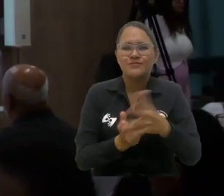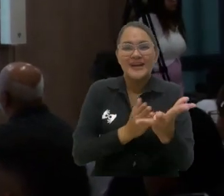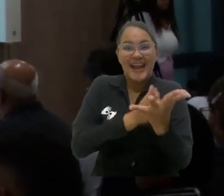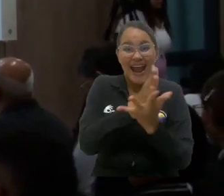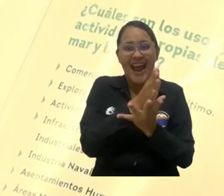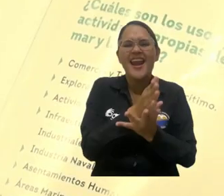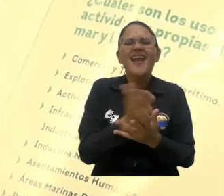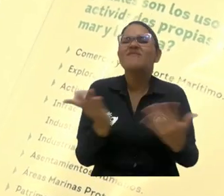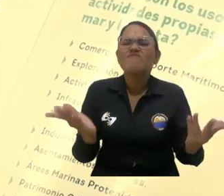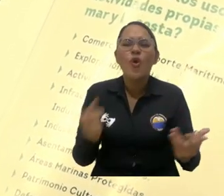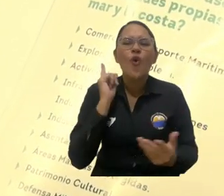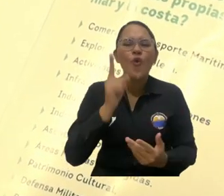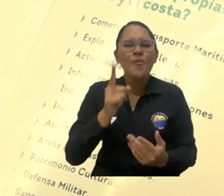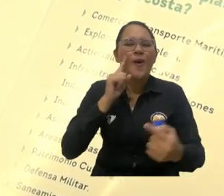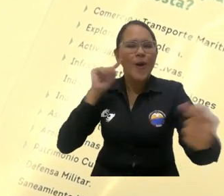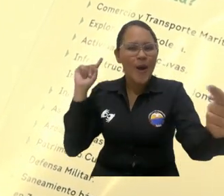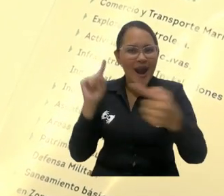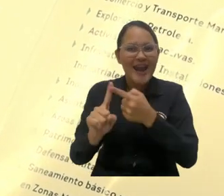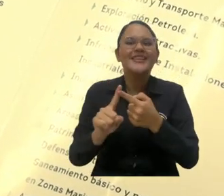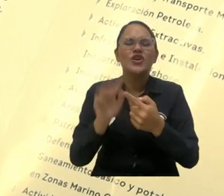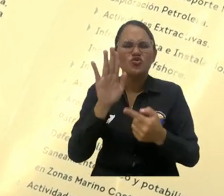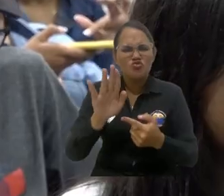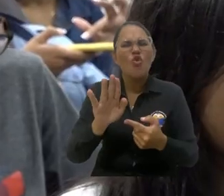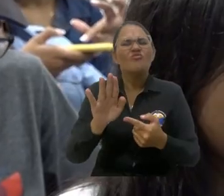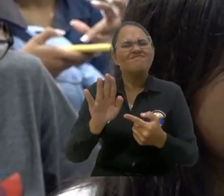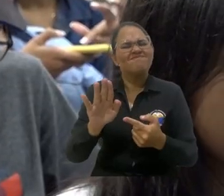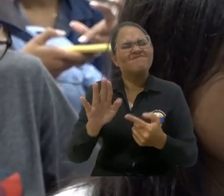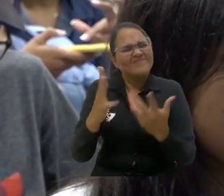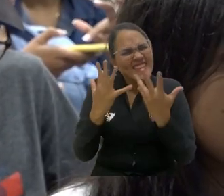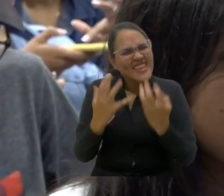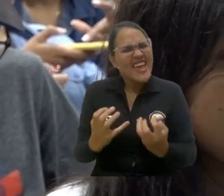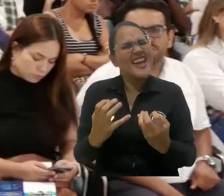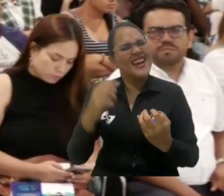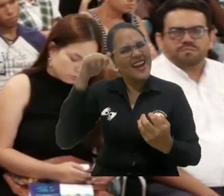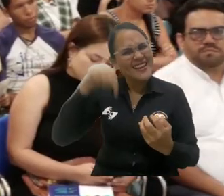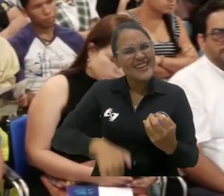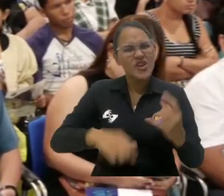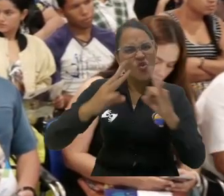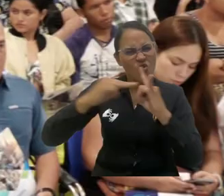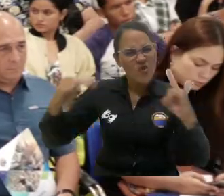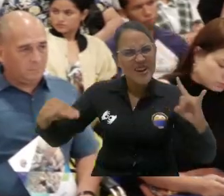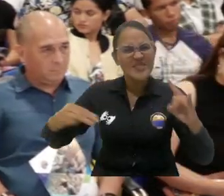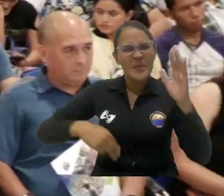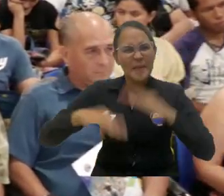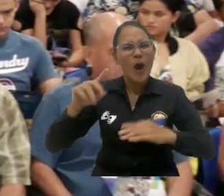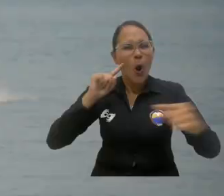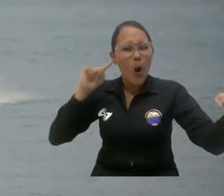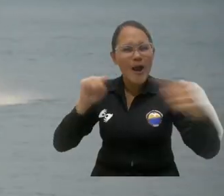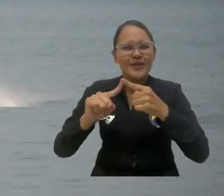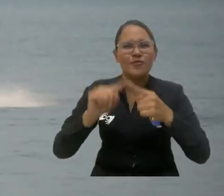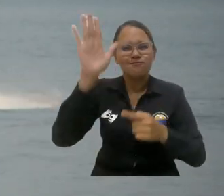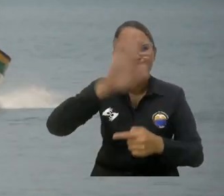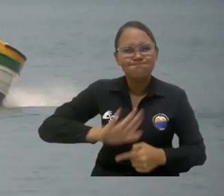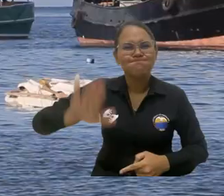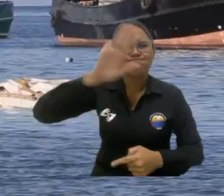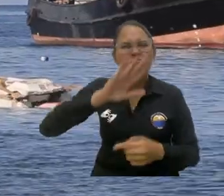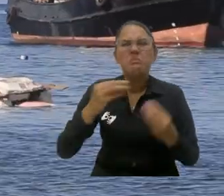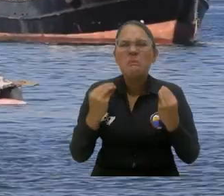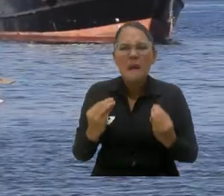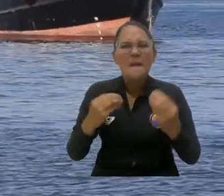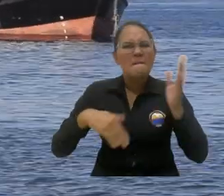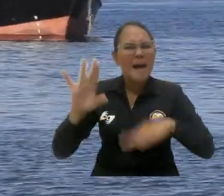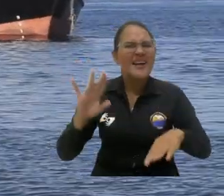de esta unidad académica hace parte de los propósitos misionales de consolidar una casa de estudios superiores en y para el